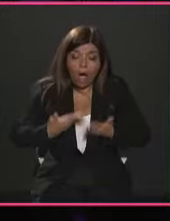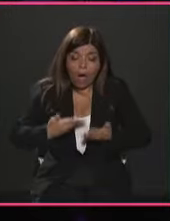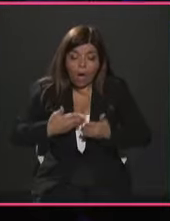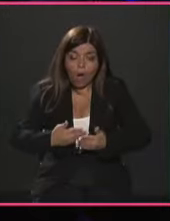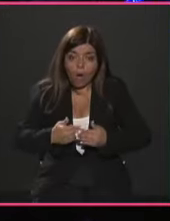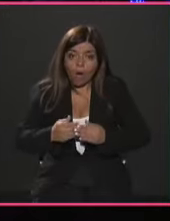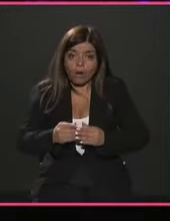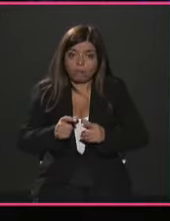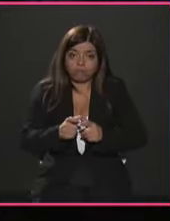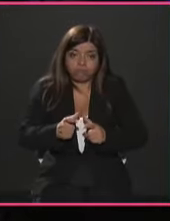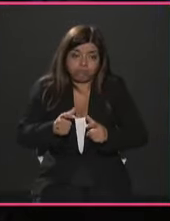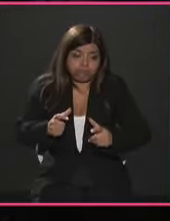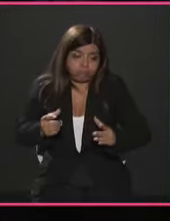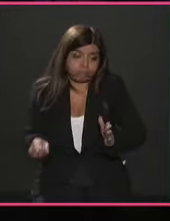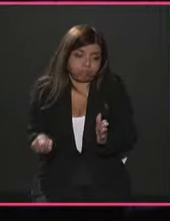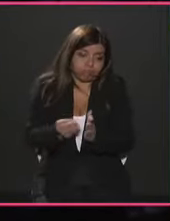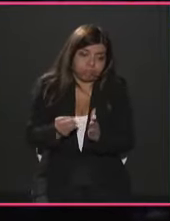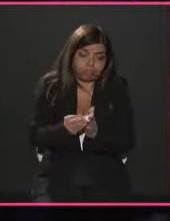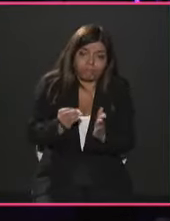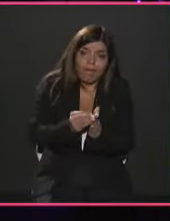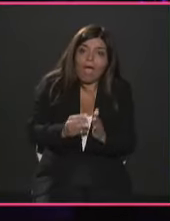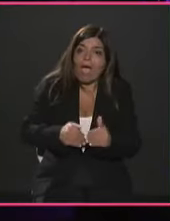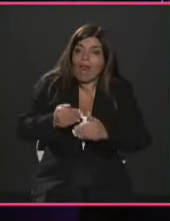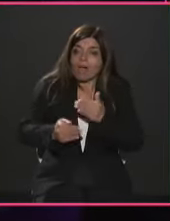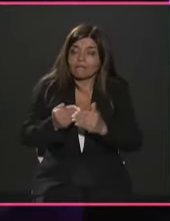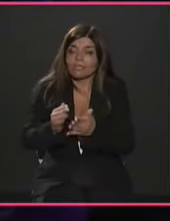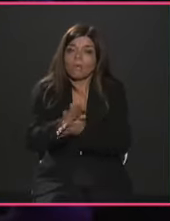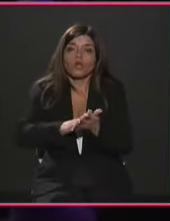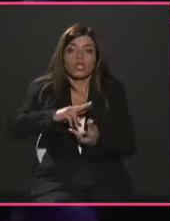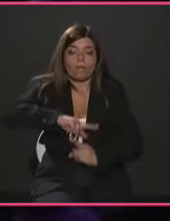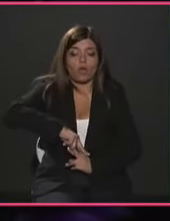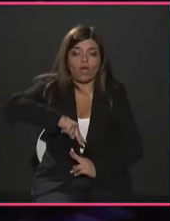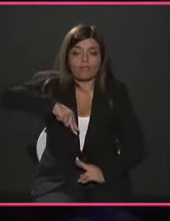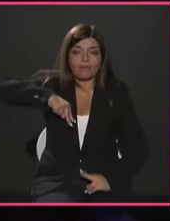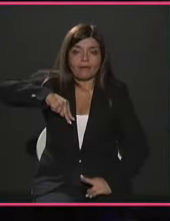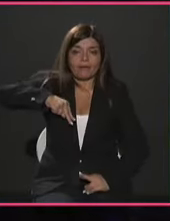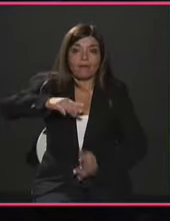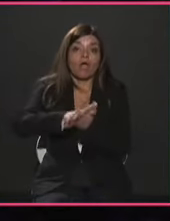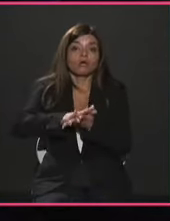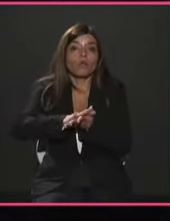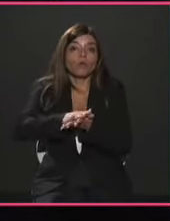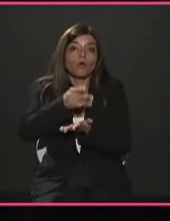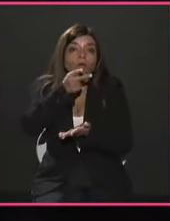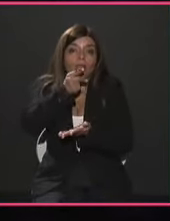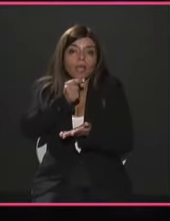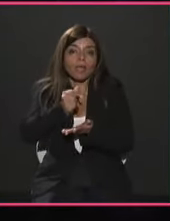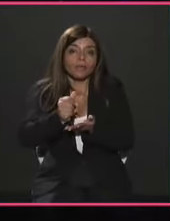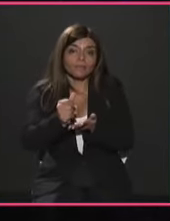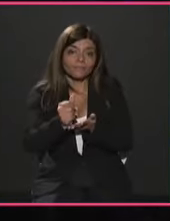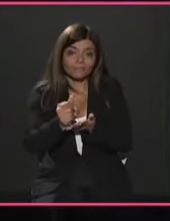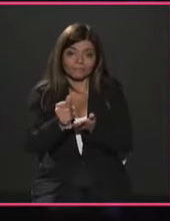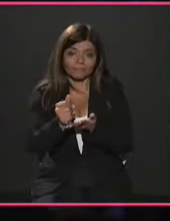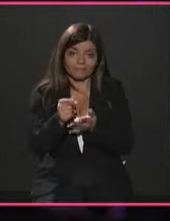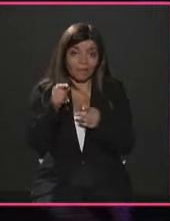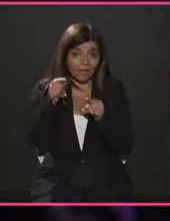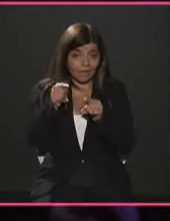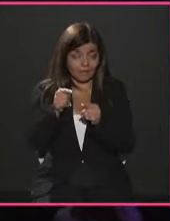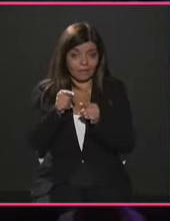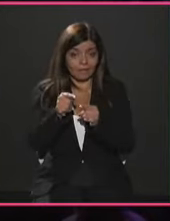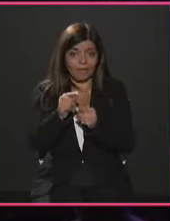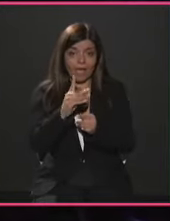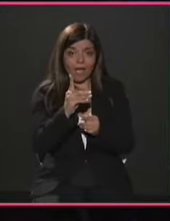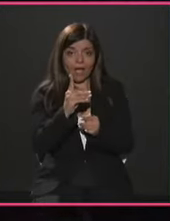muchas razones por un lado es que se puede tomar el ADN nativo se puede tomar saliva por ejemplo y aquí el